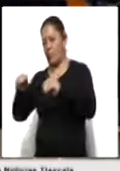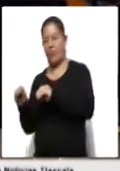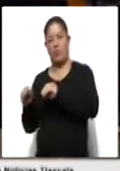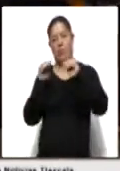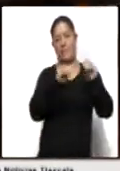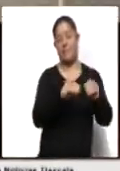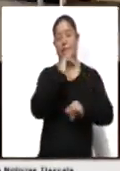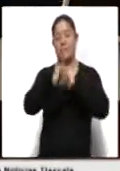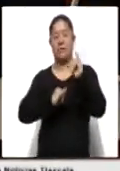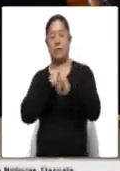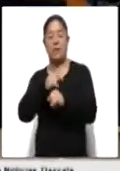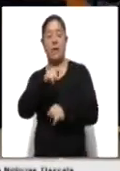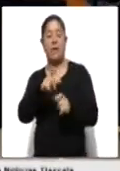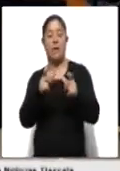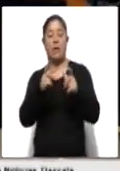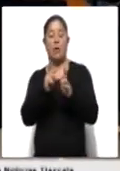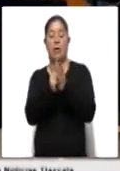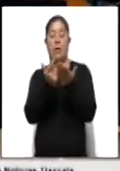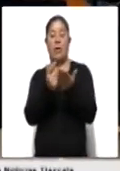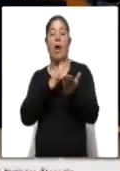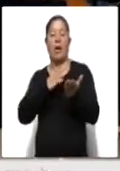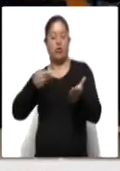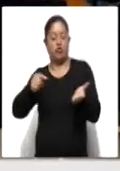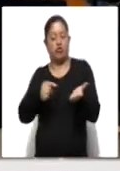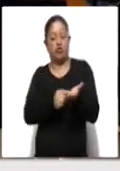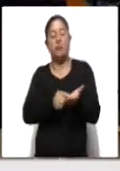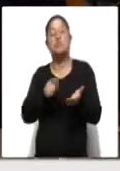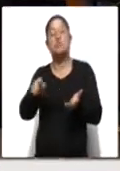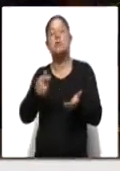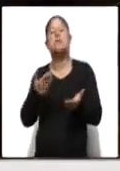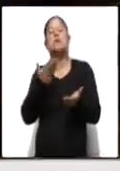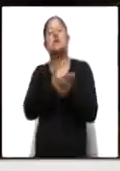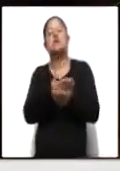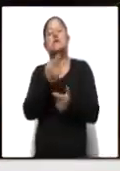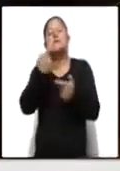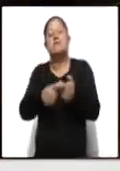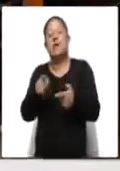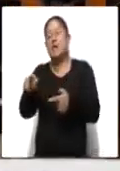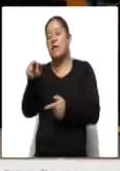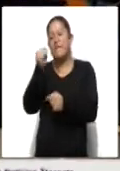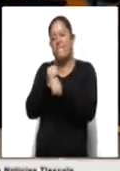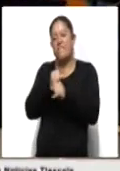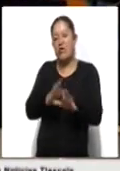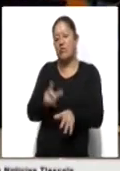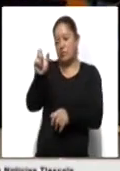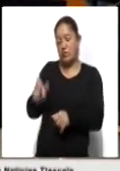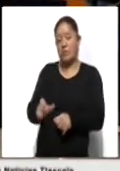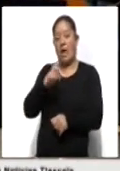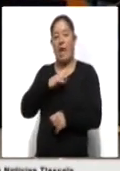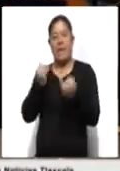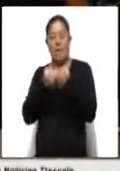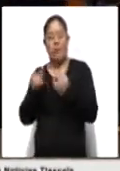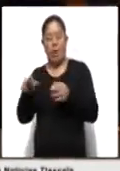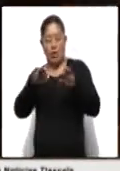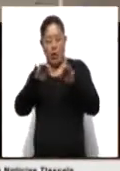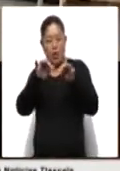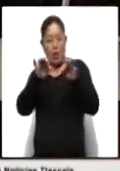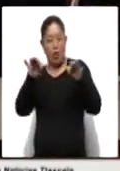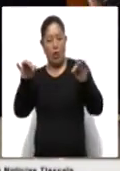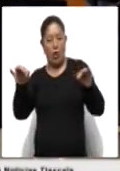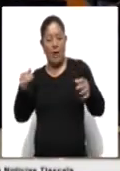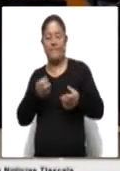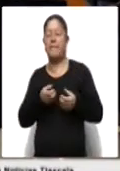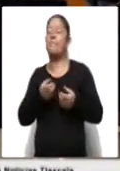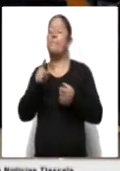chip en el cual se encriptará la información personal de quien solicite, además de que se utilizará la hoja de policarbonato, la cual aumenta